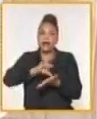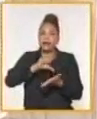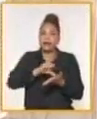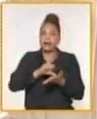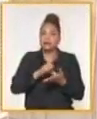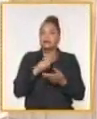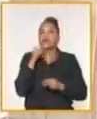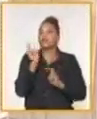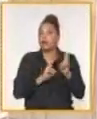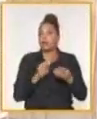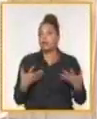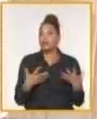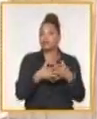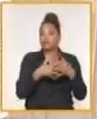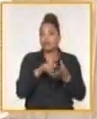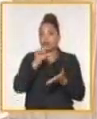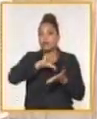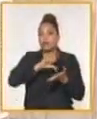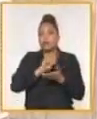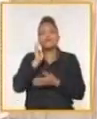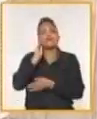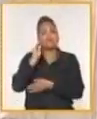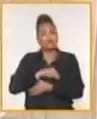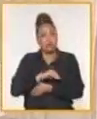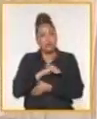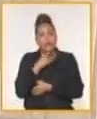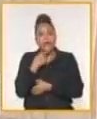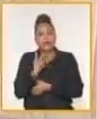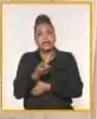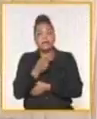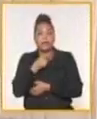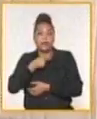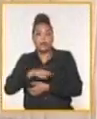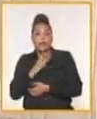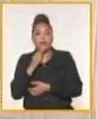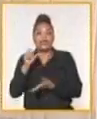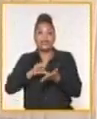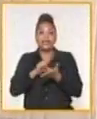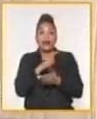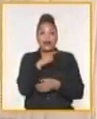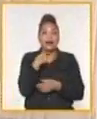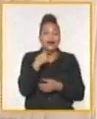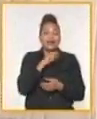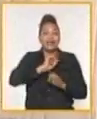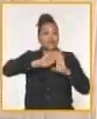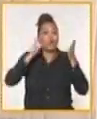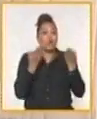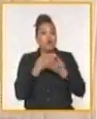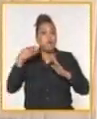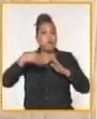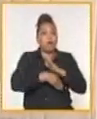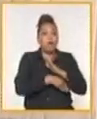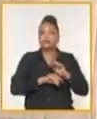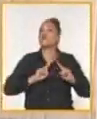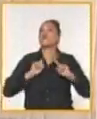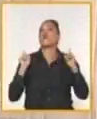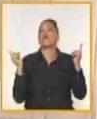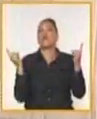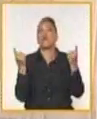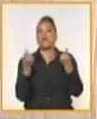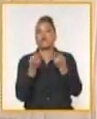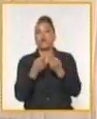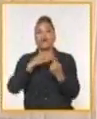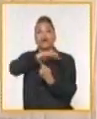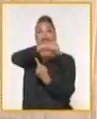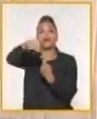saben, además, fíjate, esto es lo primero que debía haber dicho, si Irán cae, todo el mundo cae, se reconfigura, porque ¿quién